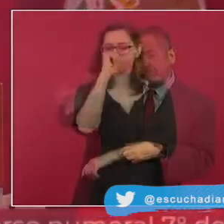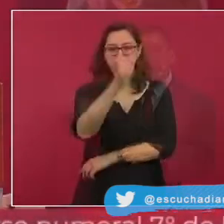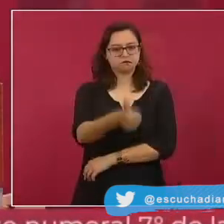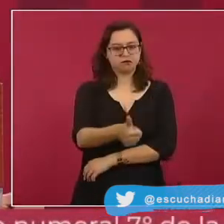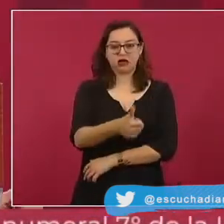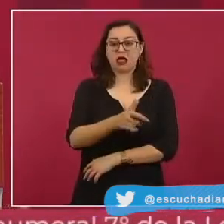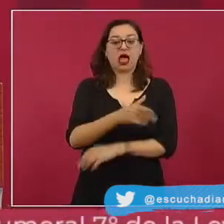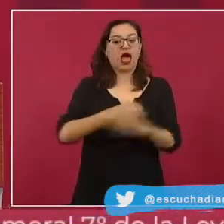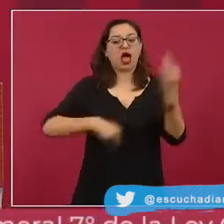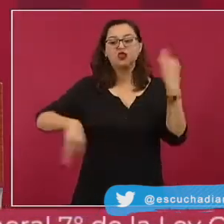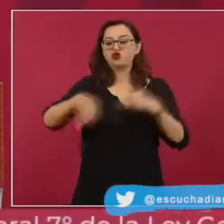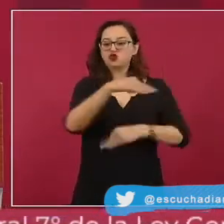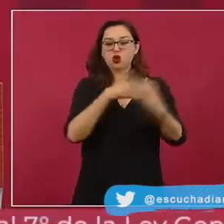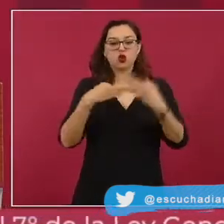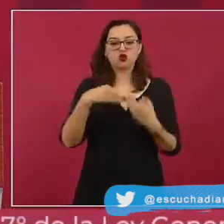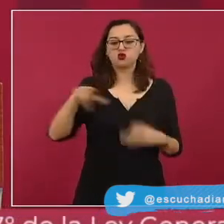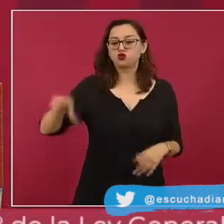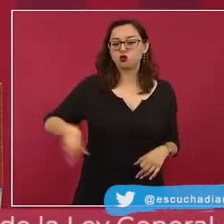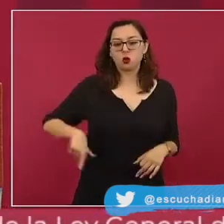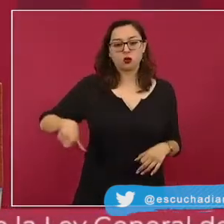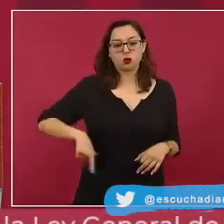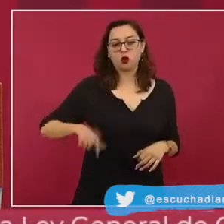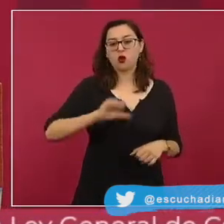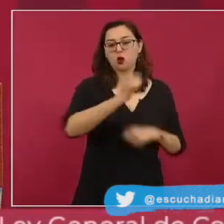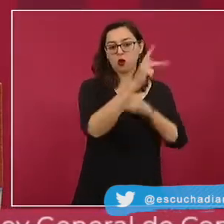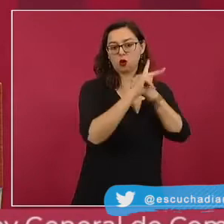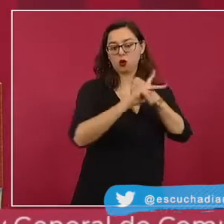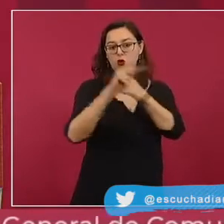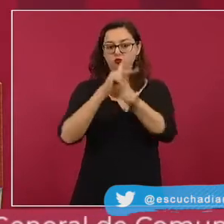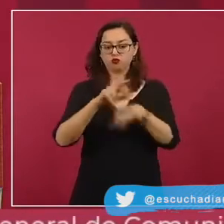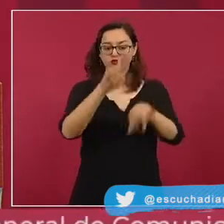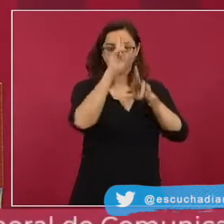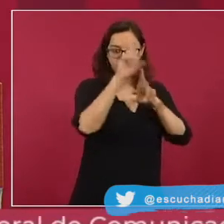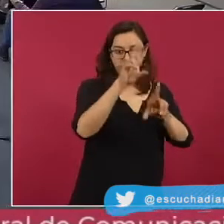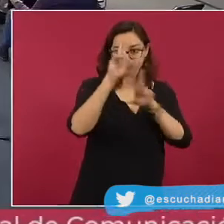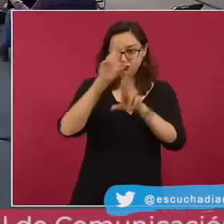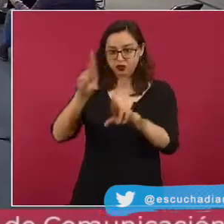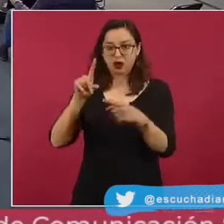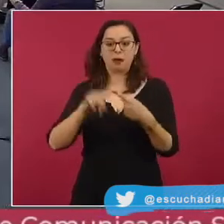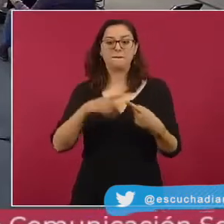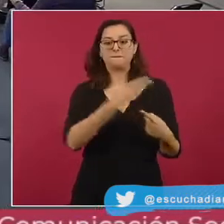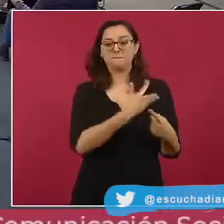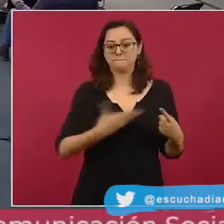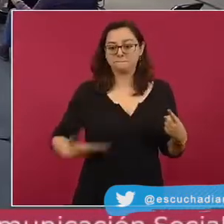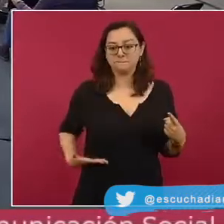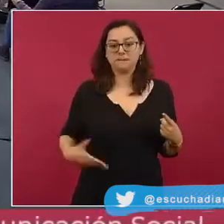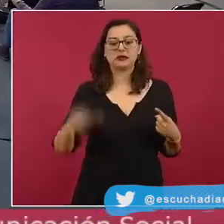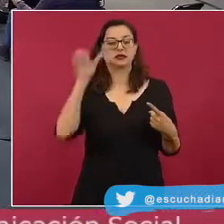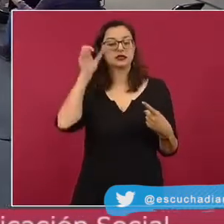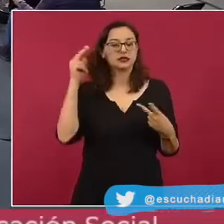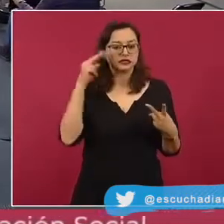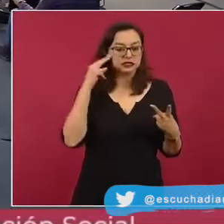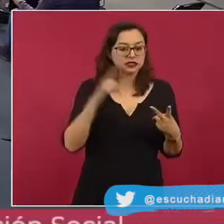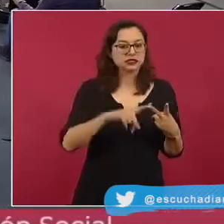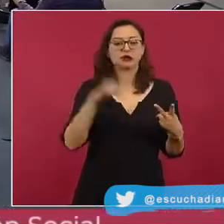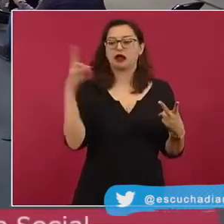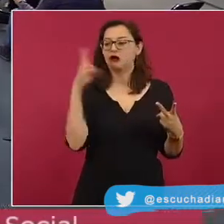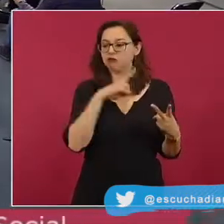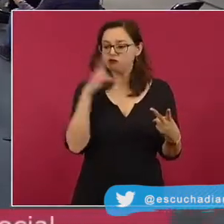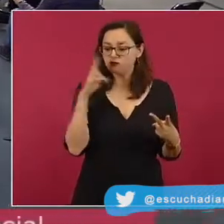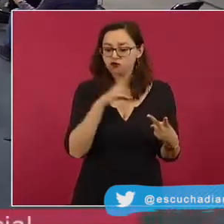ya no le tenemos mucho respeto al presidente de chiná la presidente de rusia